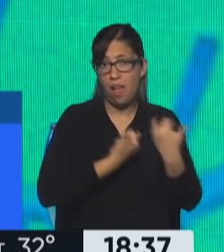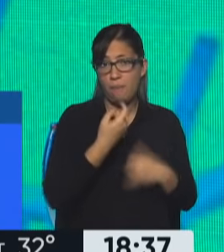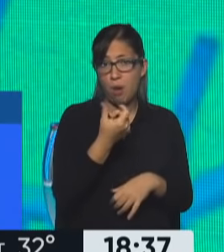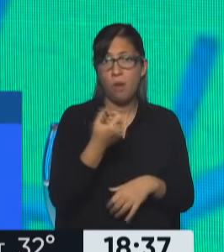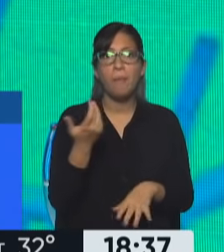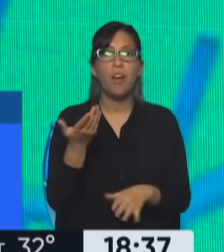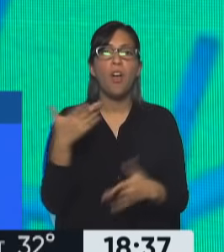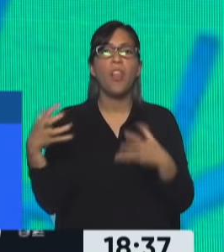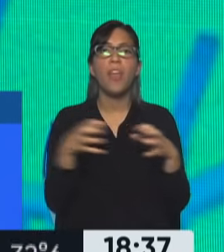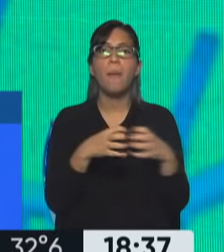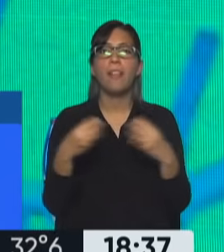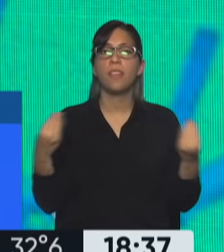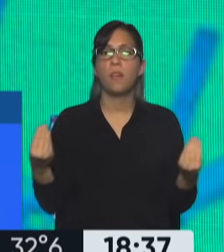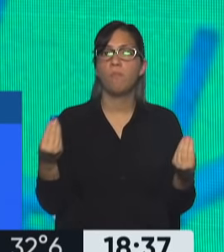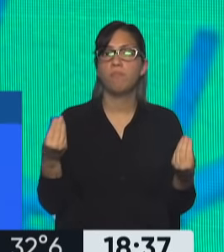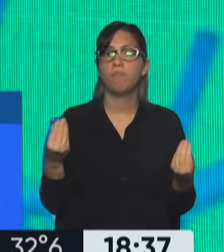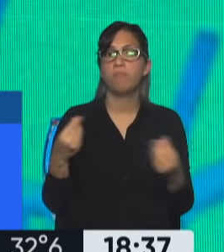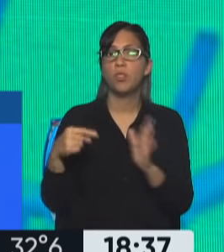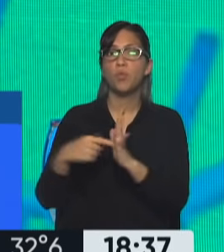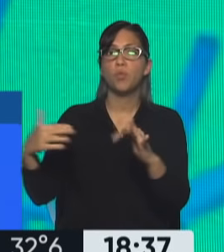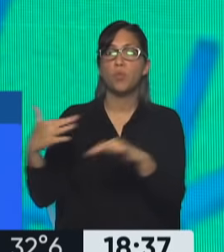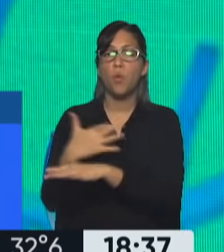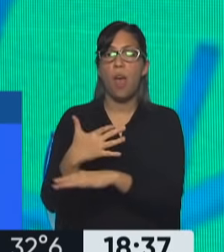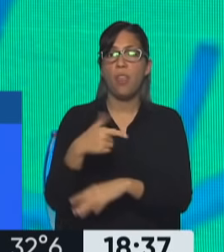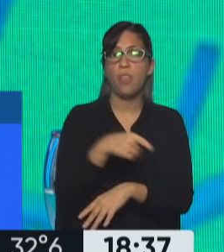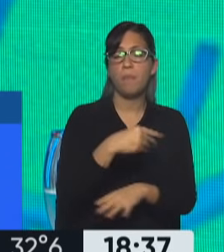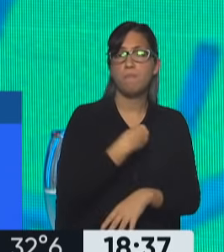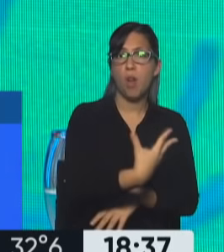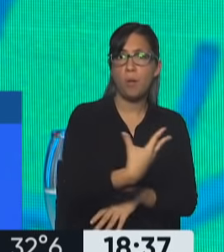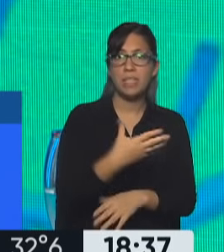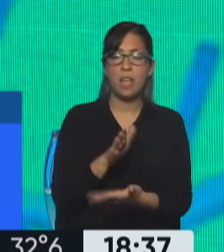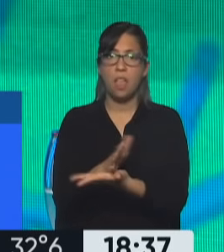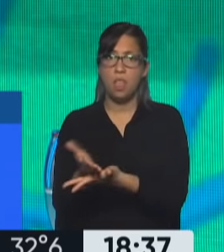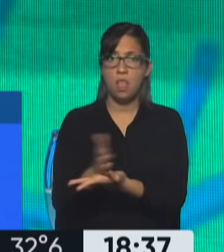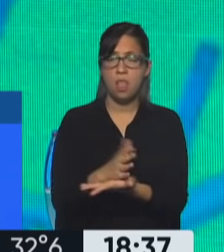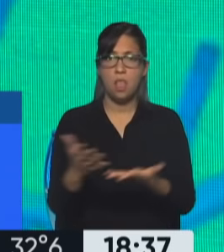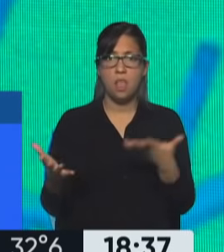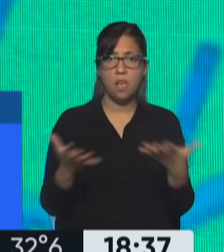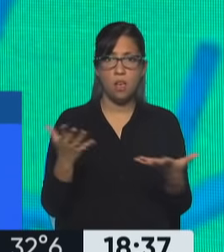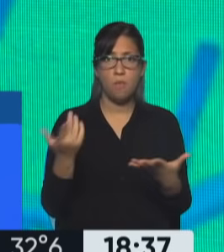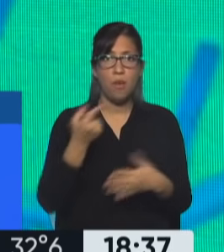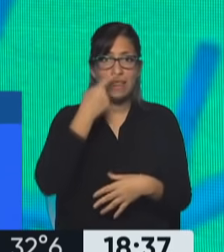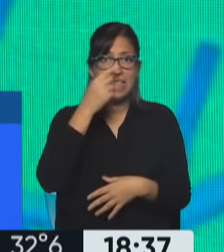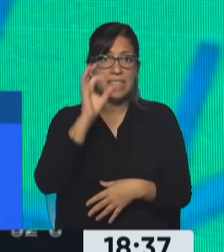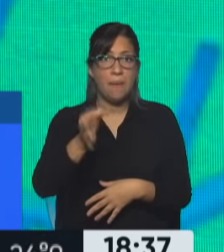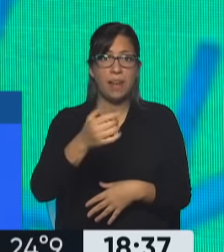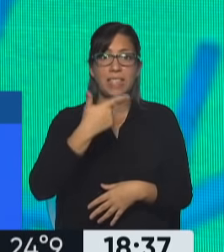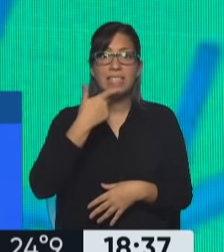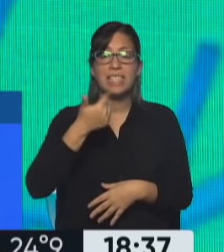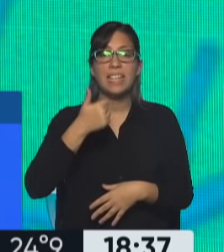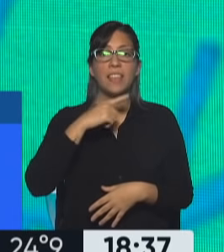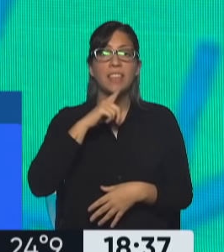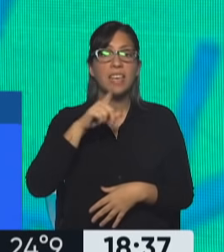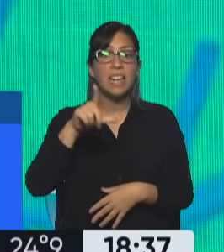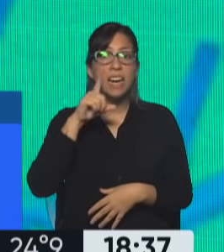de Buenos Aires, que es la coparticipación federal. Y ahí, bueno, uno, por lo menos nos interesaría saber cuál es la opinión de Diego Santilli, hasta